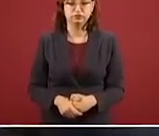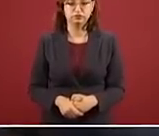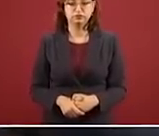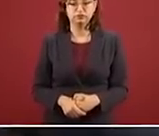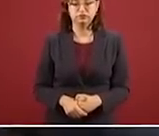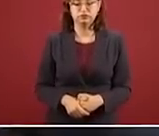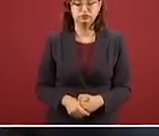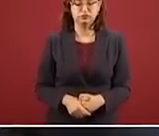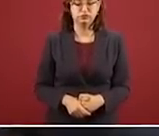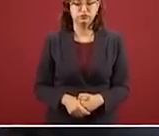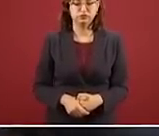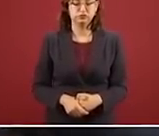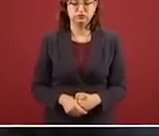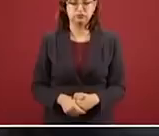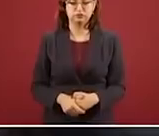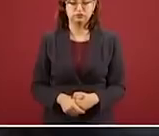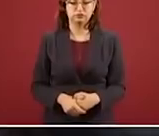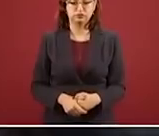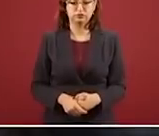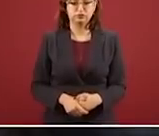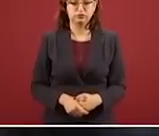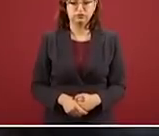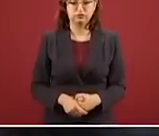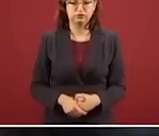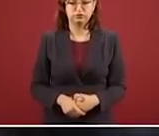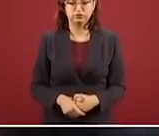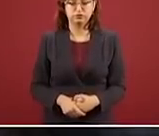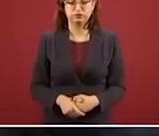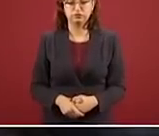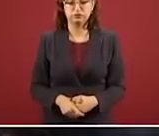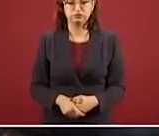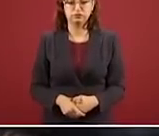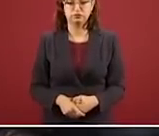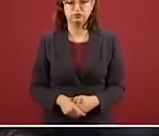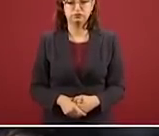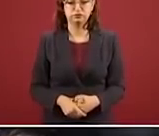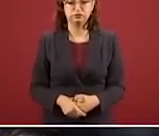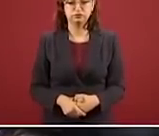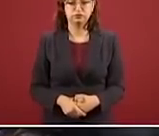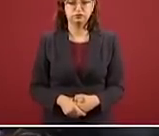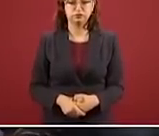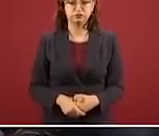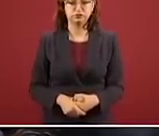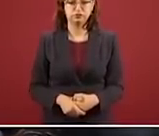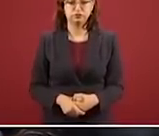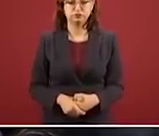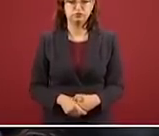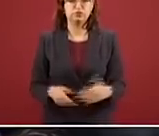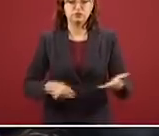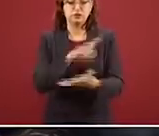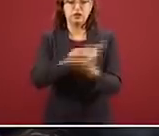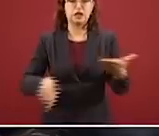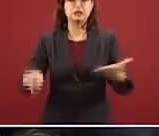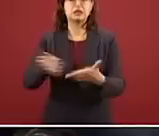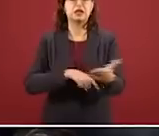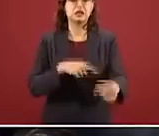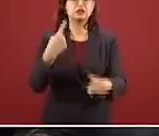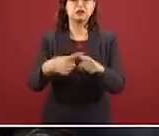Esto es lo que se cancela de manera voluntaria.